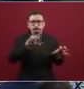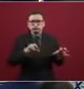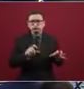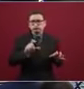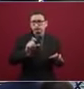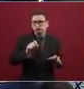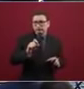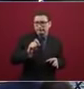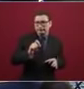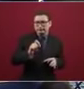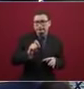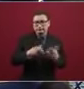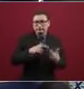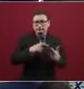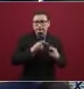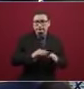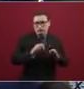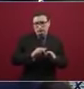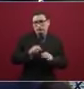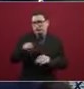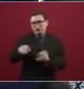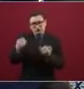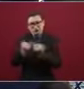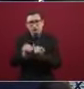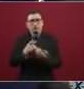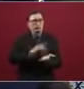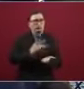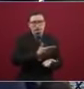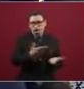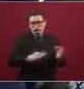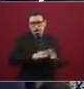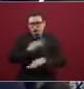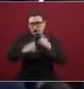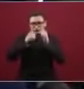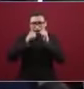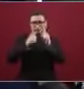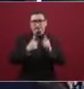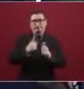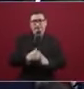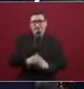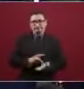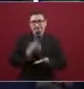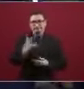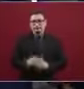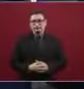20 regiones prioritarias. Gracias a todas, a todos por su atención. Gracias.